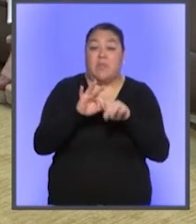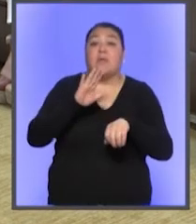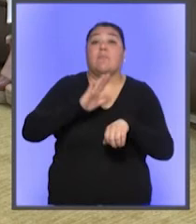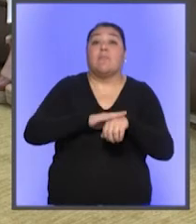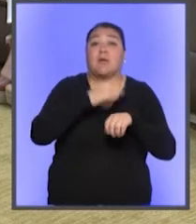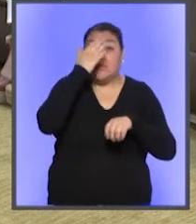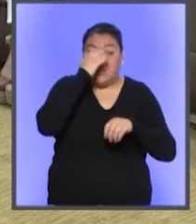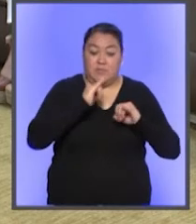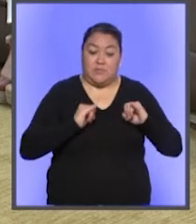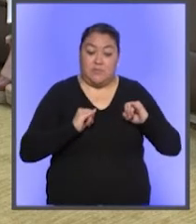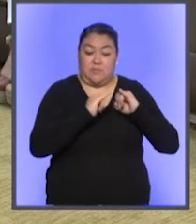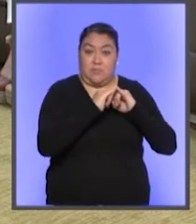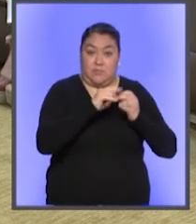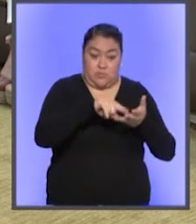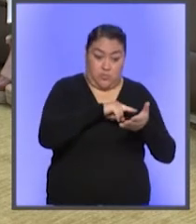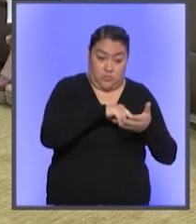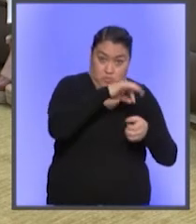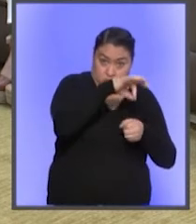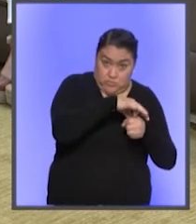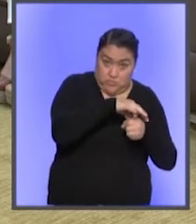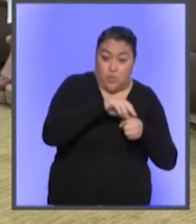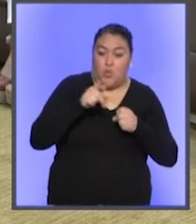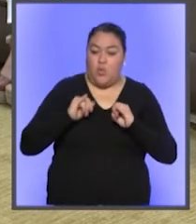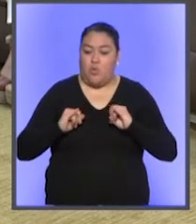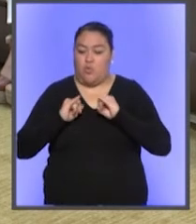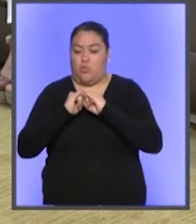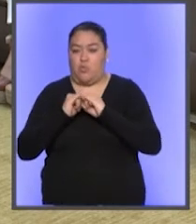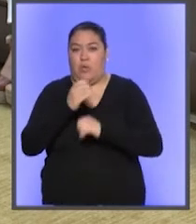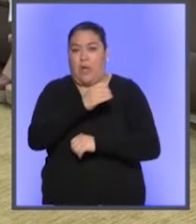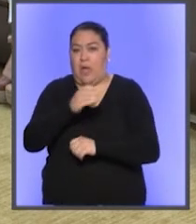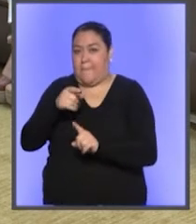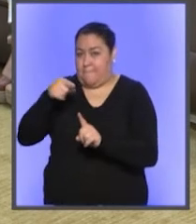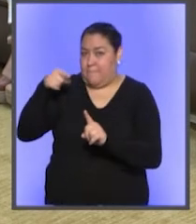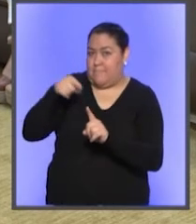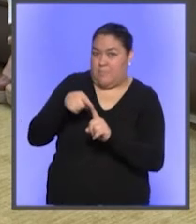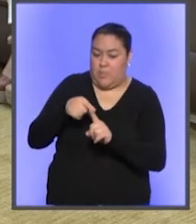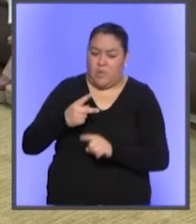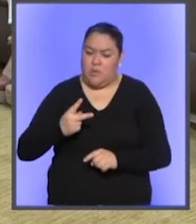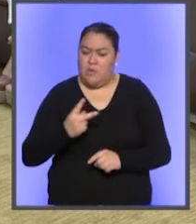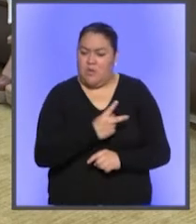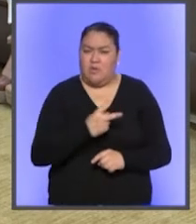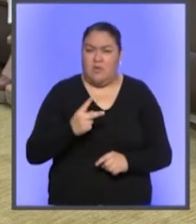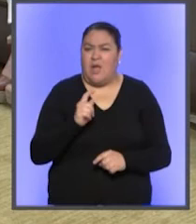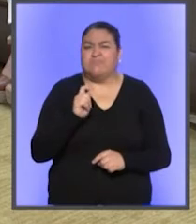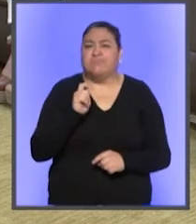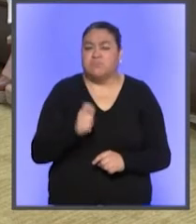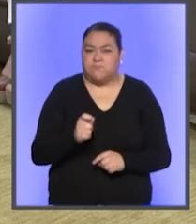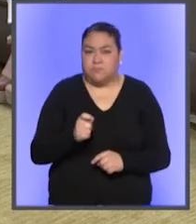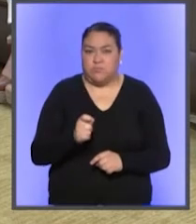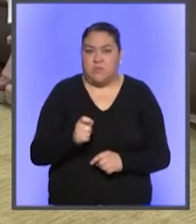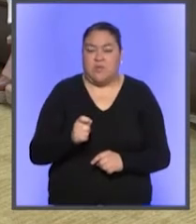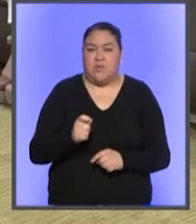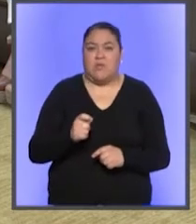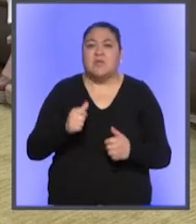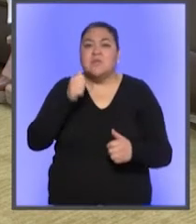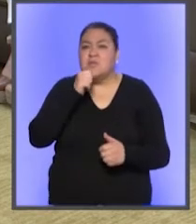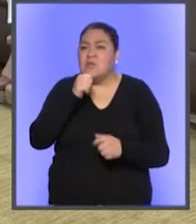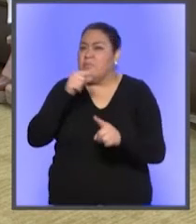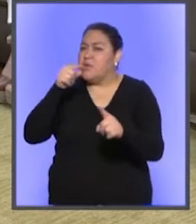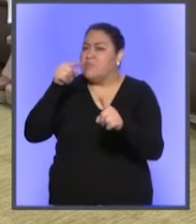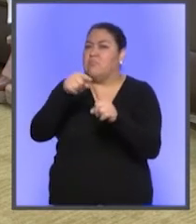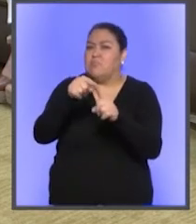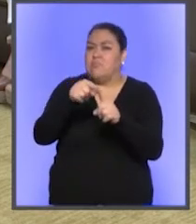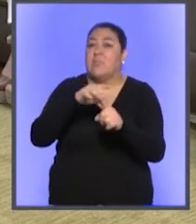para las instituciones electorales como agrarias porque vemos Que Estas actividades realmente tienen un objetivo